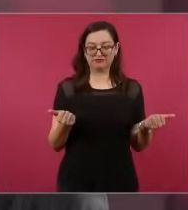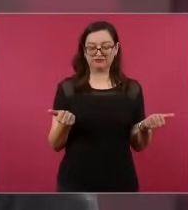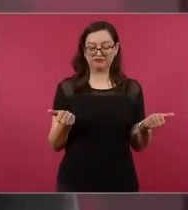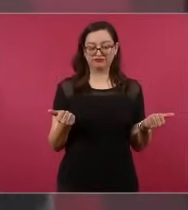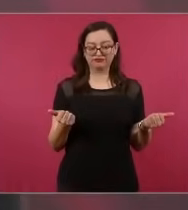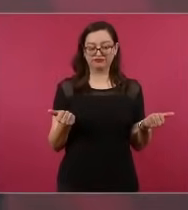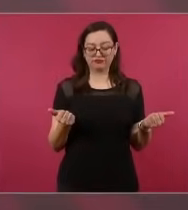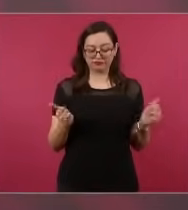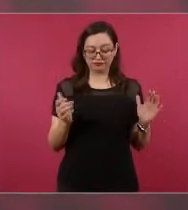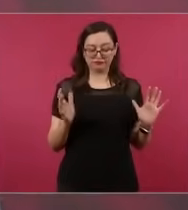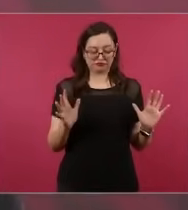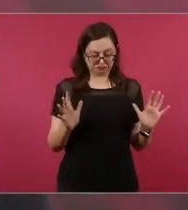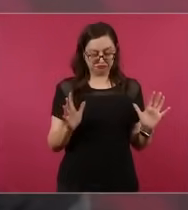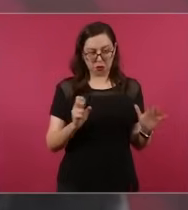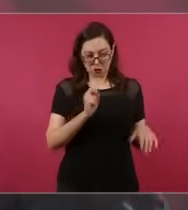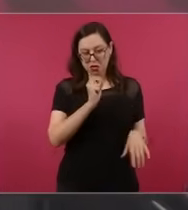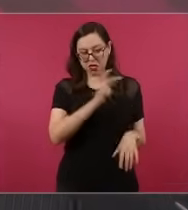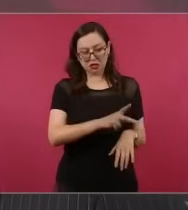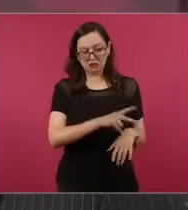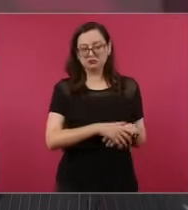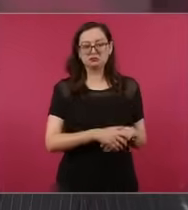pues cuando menos respetar